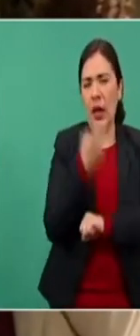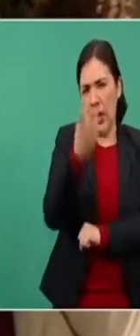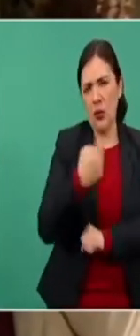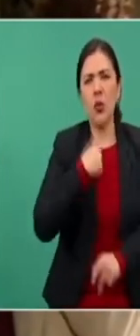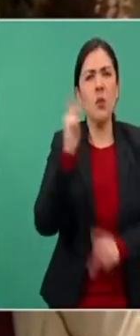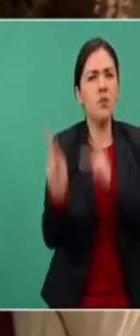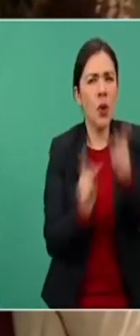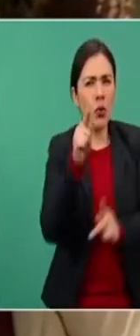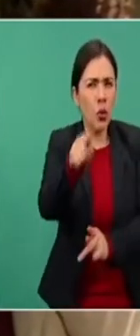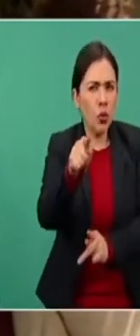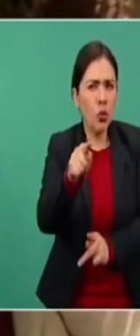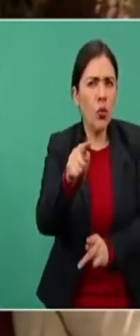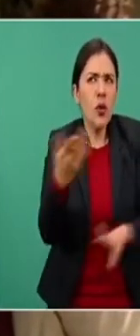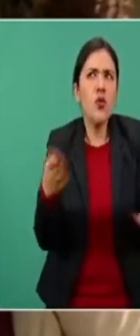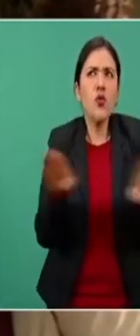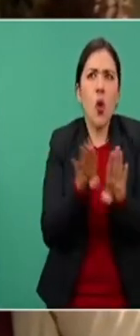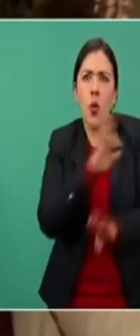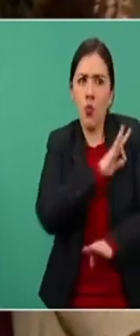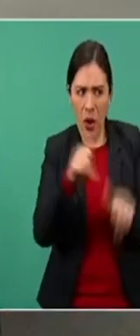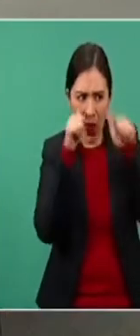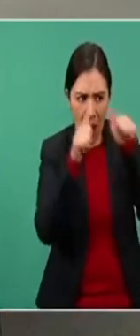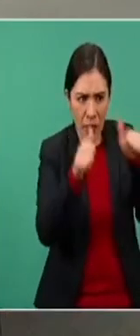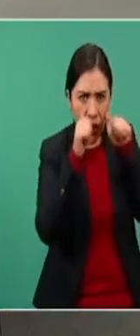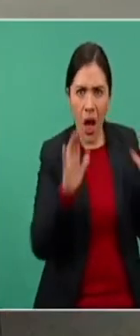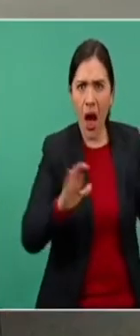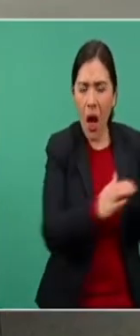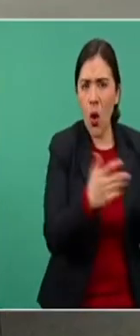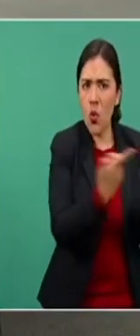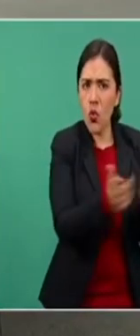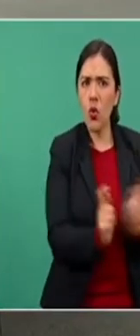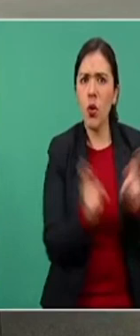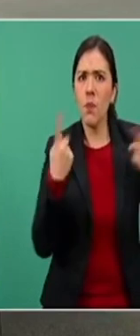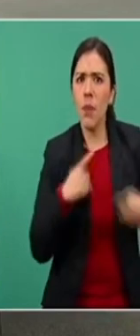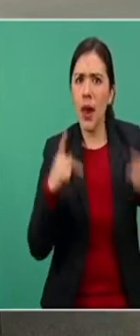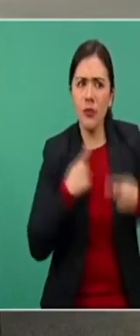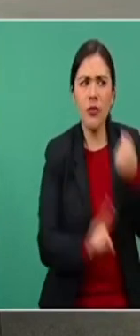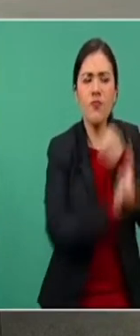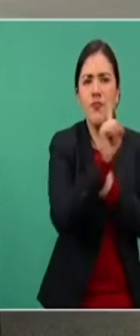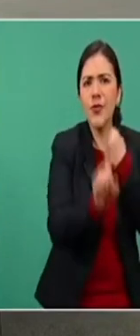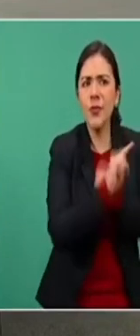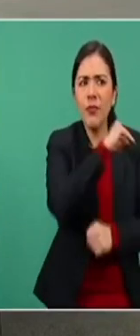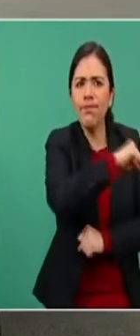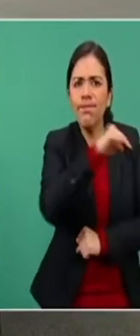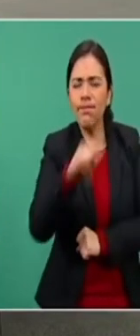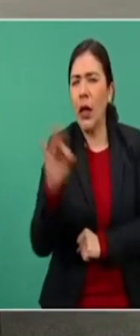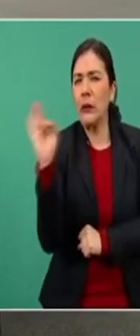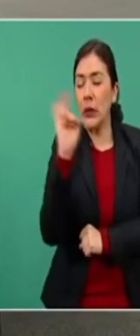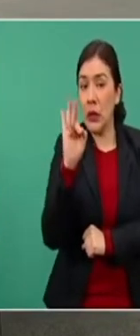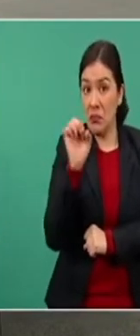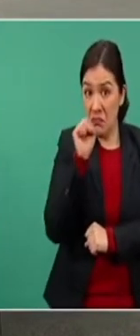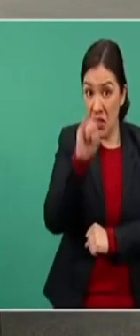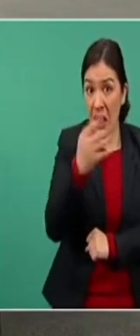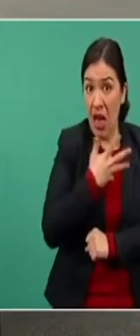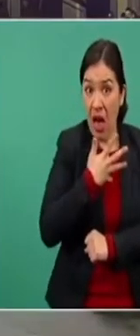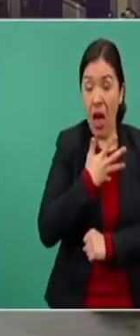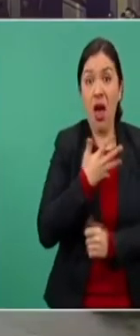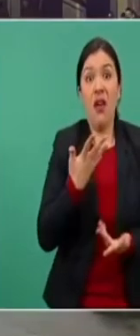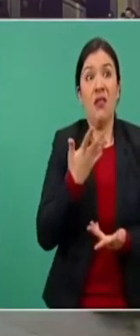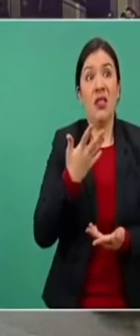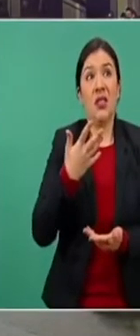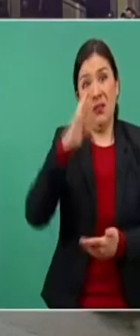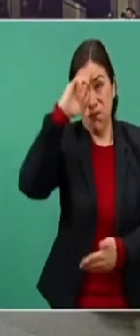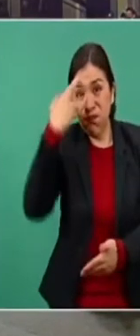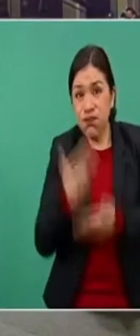preguntarle, presidente, si hay alguna manera de atender pues todas estas situaciones, que en caso de que se compruebe que hay injusticias como